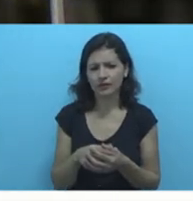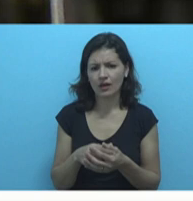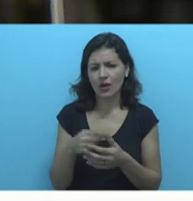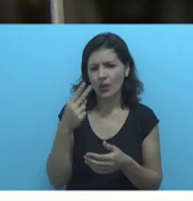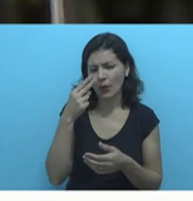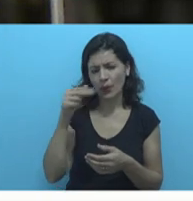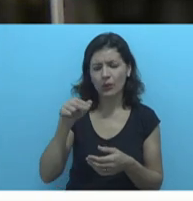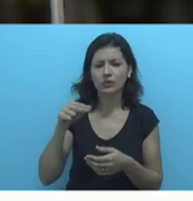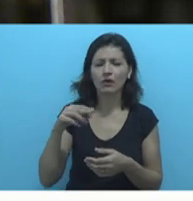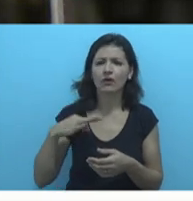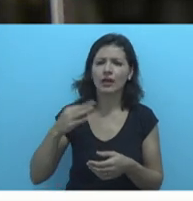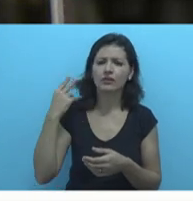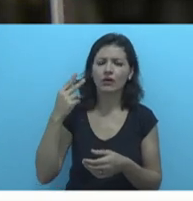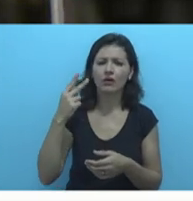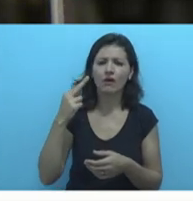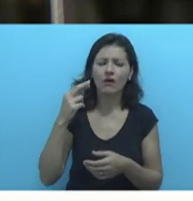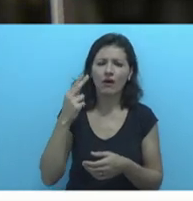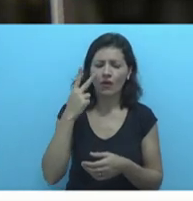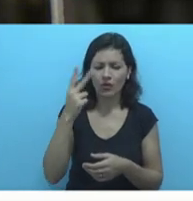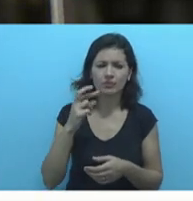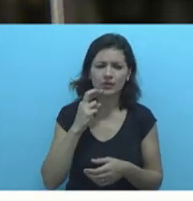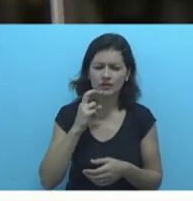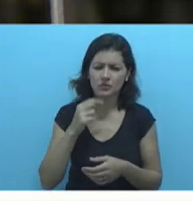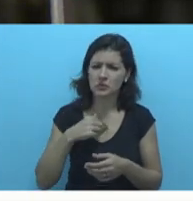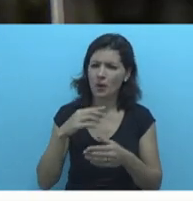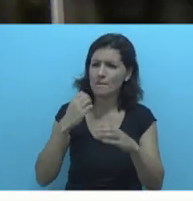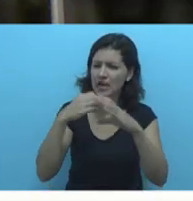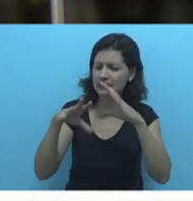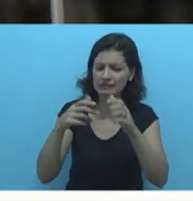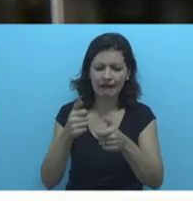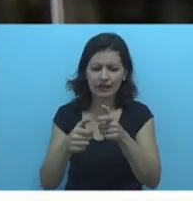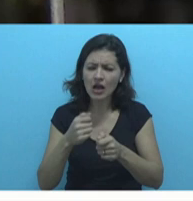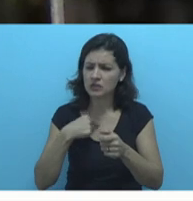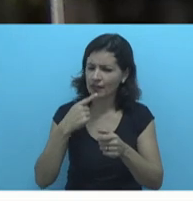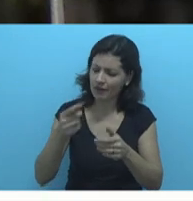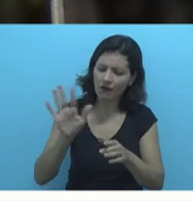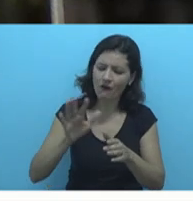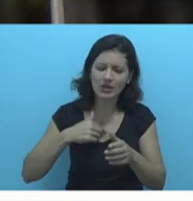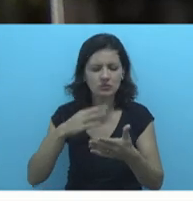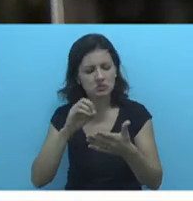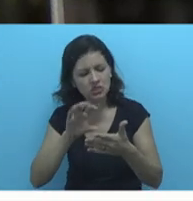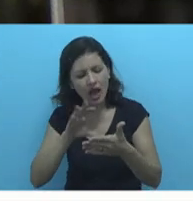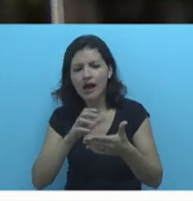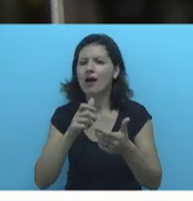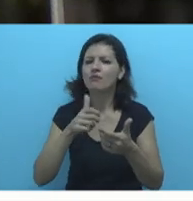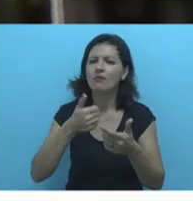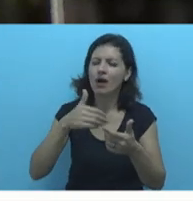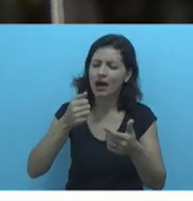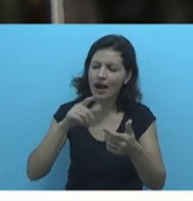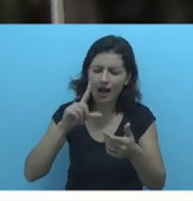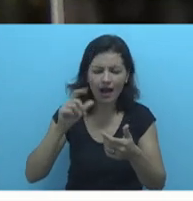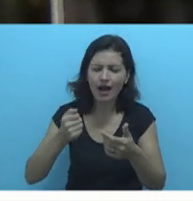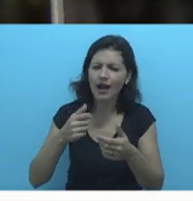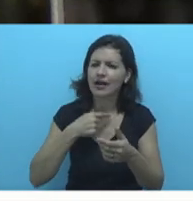del 2019. Le mandé un mensaje a su teléfono privado y le dije: hola Miguel, soy Amalia Granata, me gustaría conocerte ya